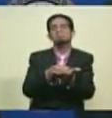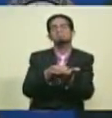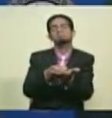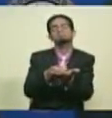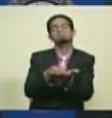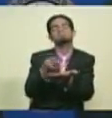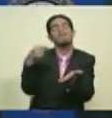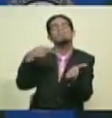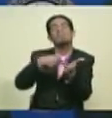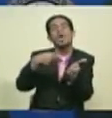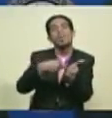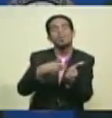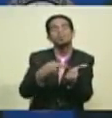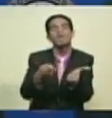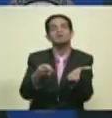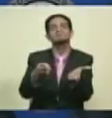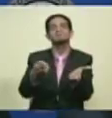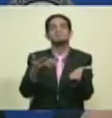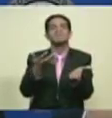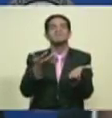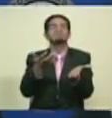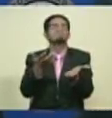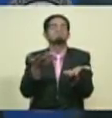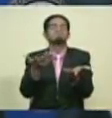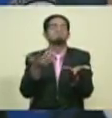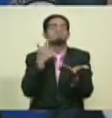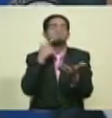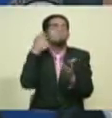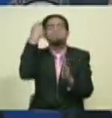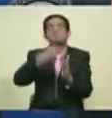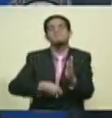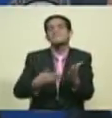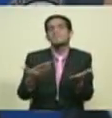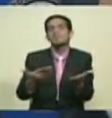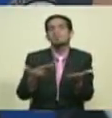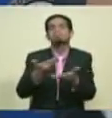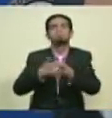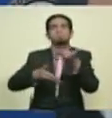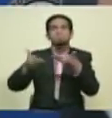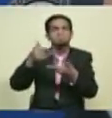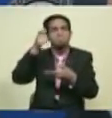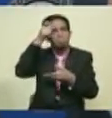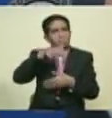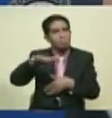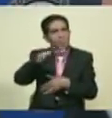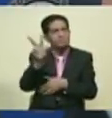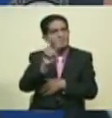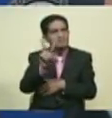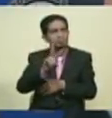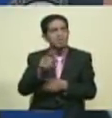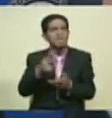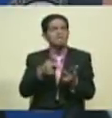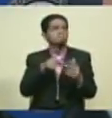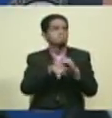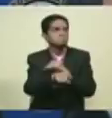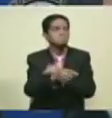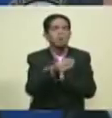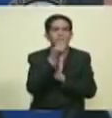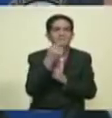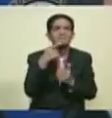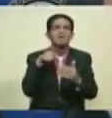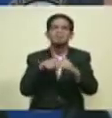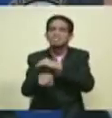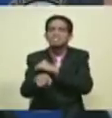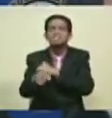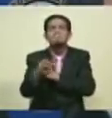las ganancias de nuestras empresas en Estados Unidos como Citgo, está prohibido, y eso es para el pueblo venezolano, eso es para la medicina, eso es para el alimento, eso es para la